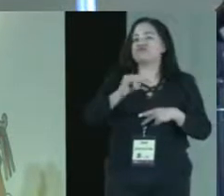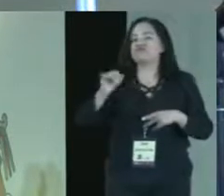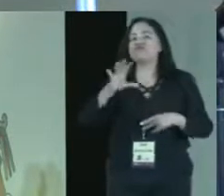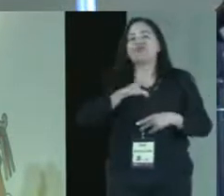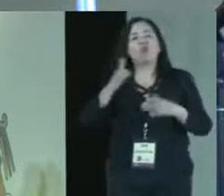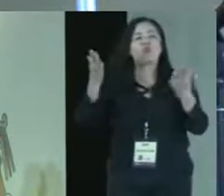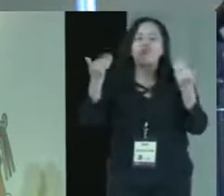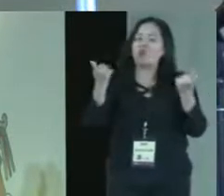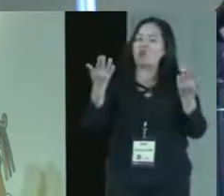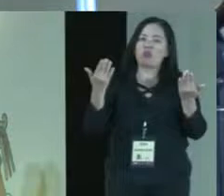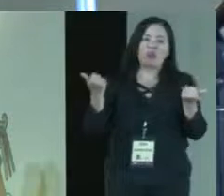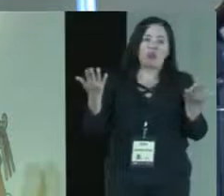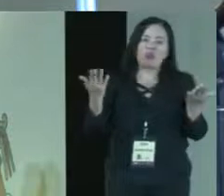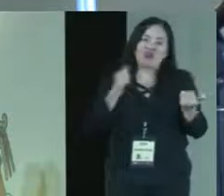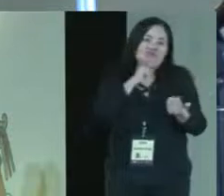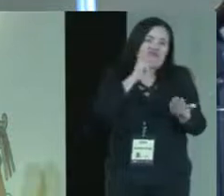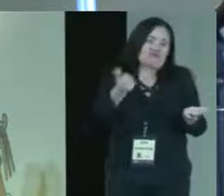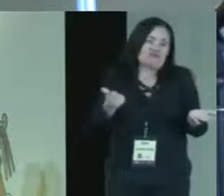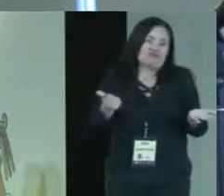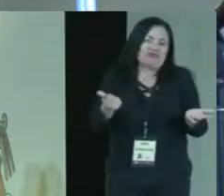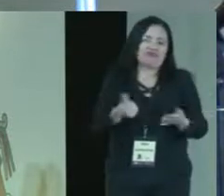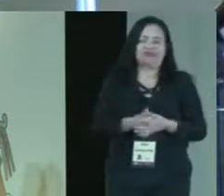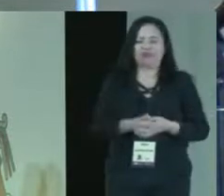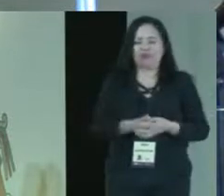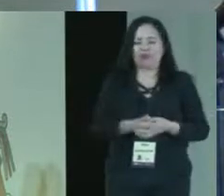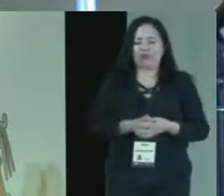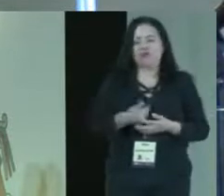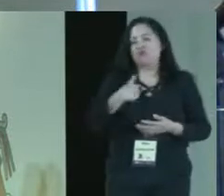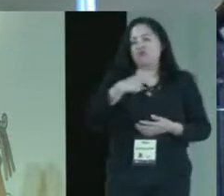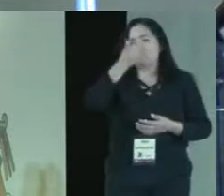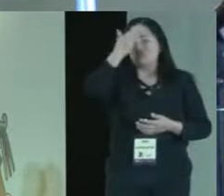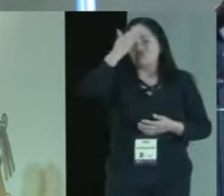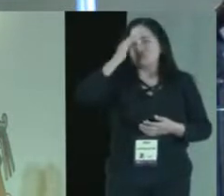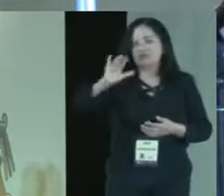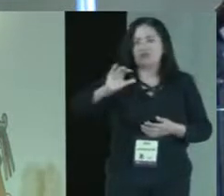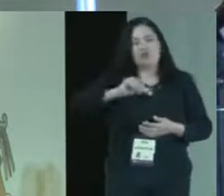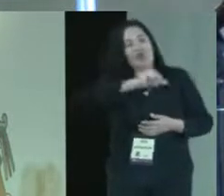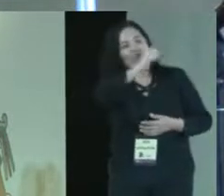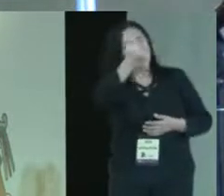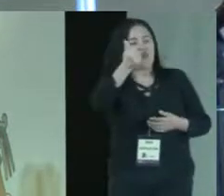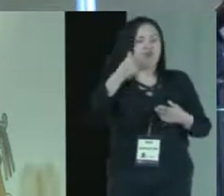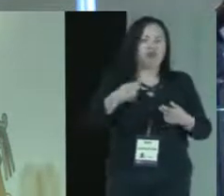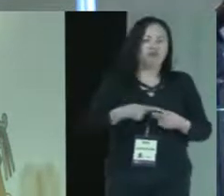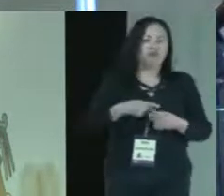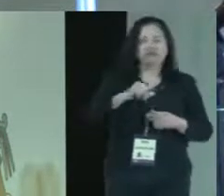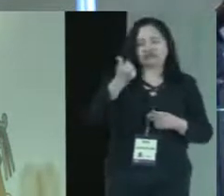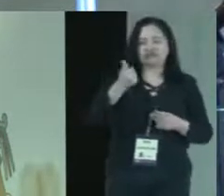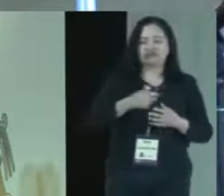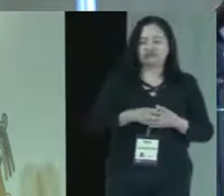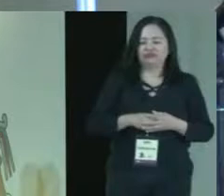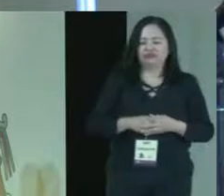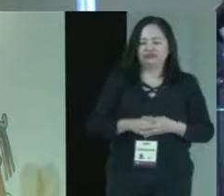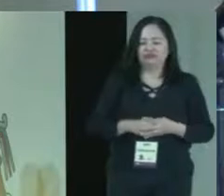ninguna propuesta, o por lo menos yo no la conozco, de la oposición, es decir, de la derecha.